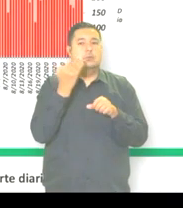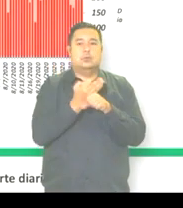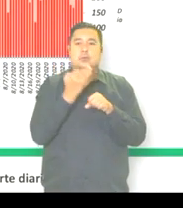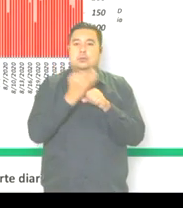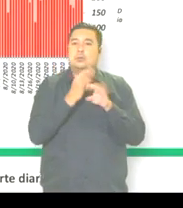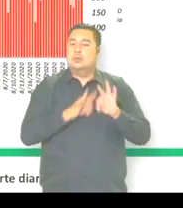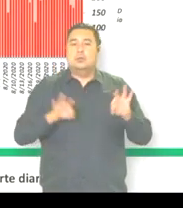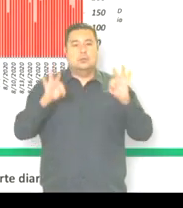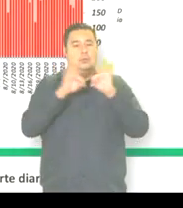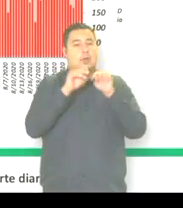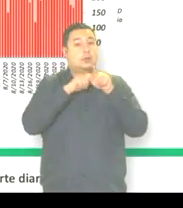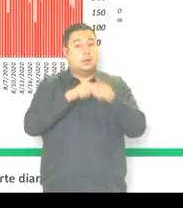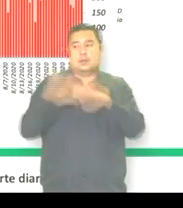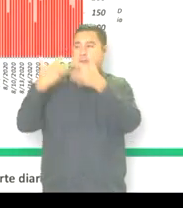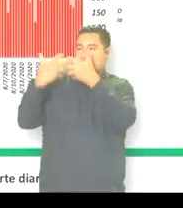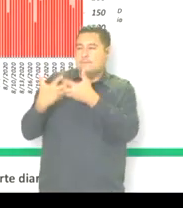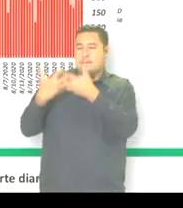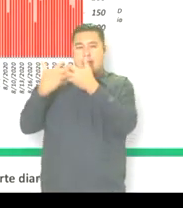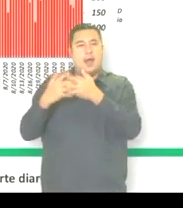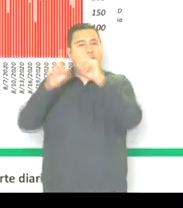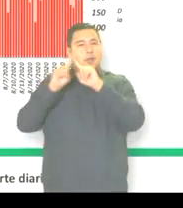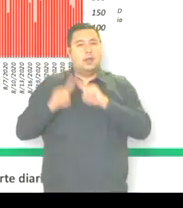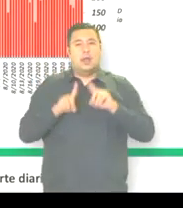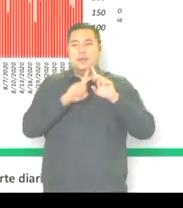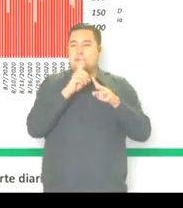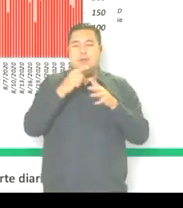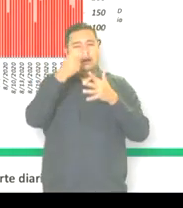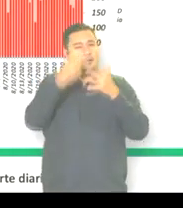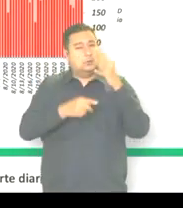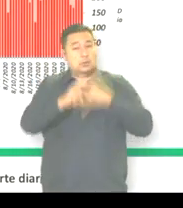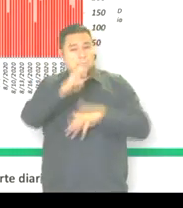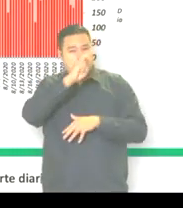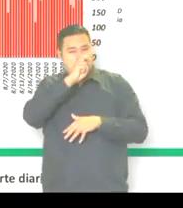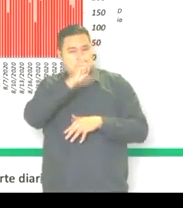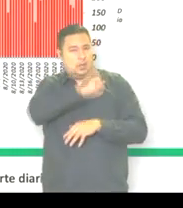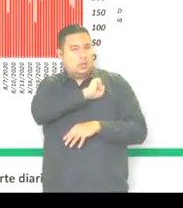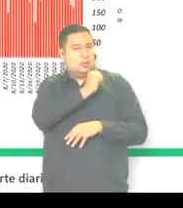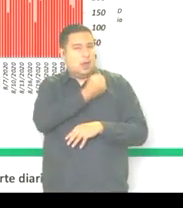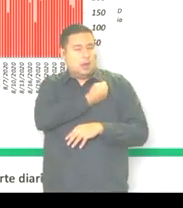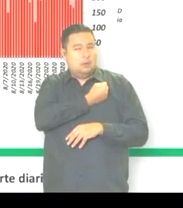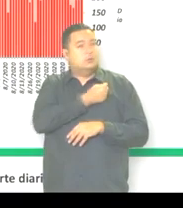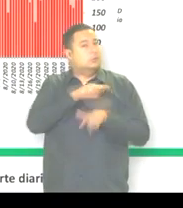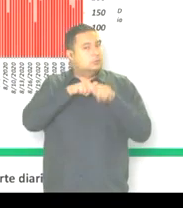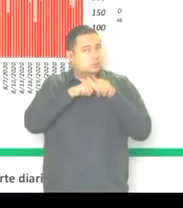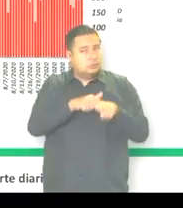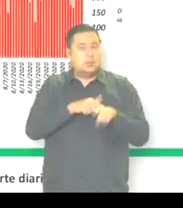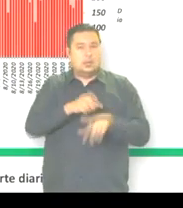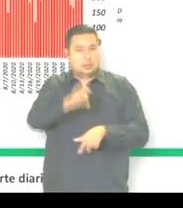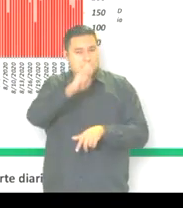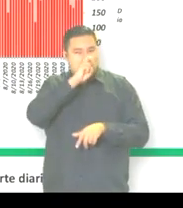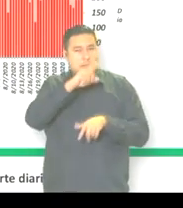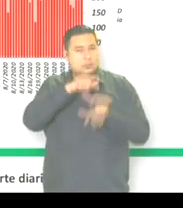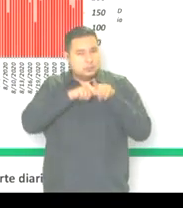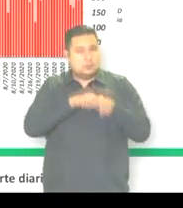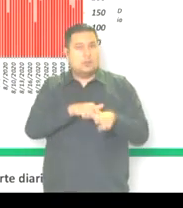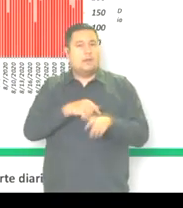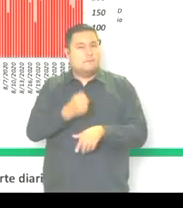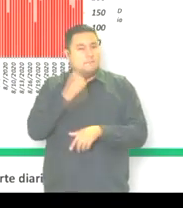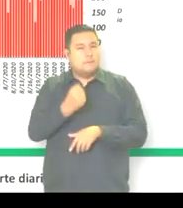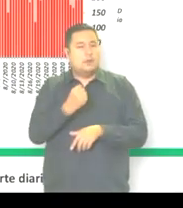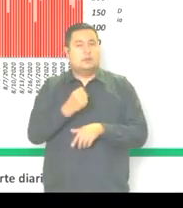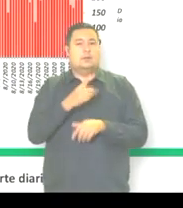nivel comunitario en las empresas. Nadie debe de relajar los protocolos de seguridad sanitaria, al contrario, tenemos que